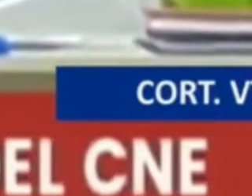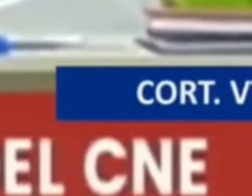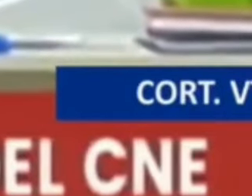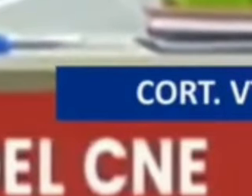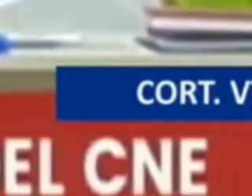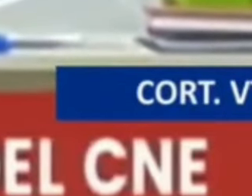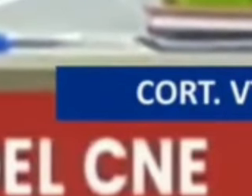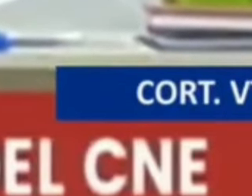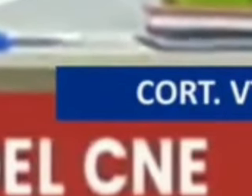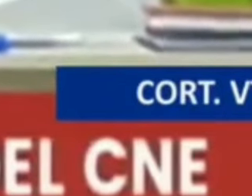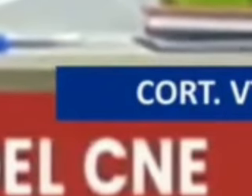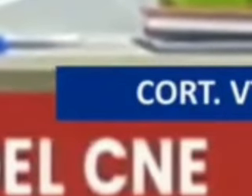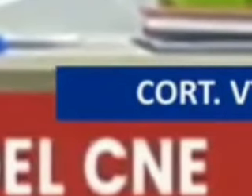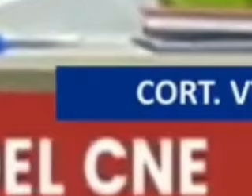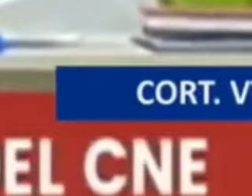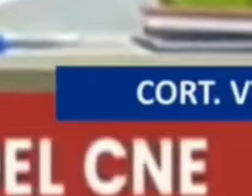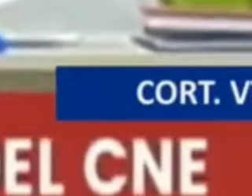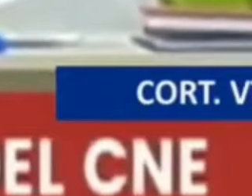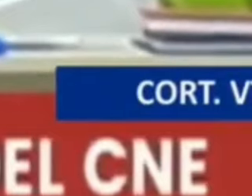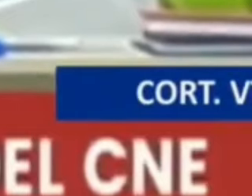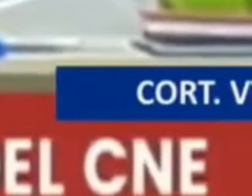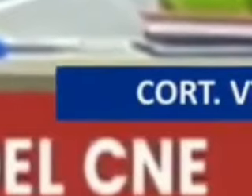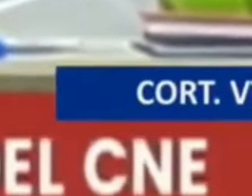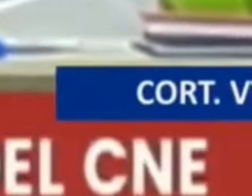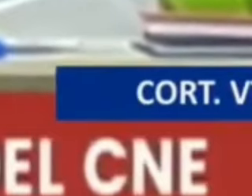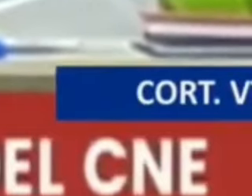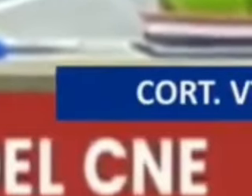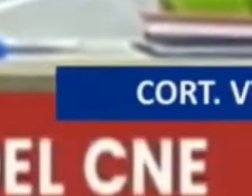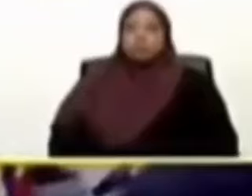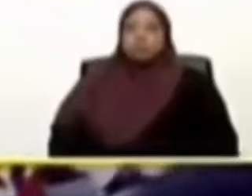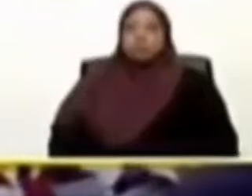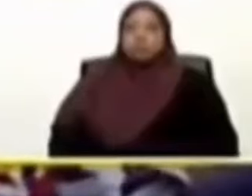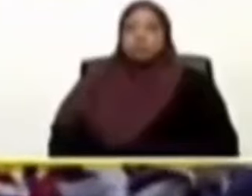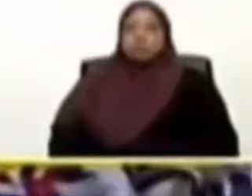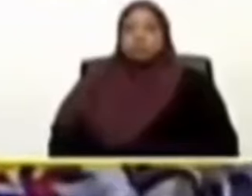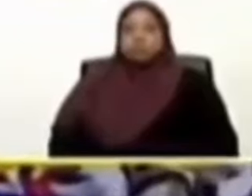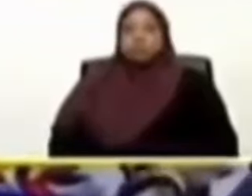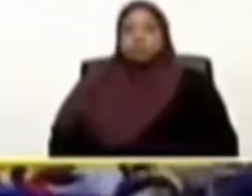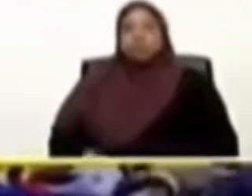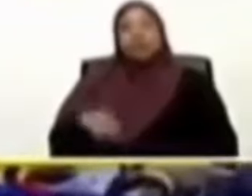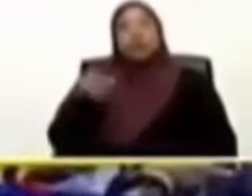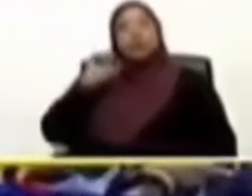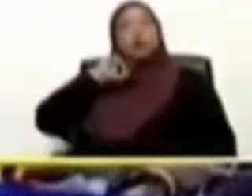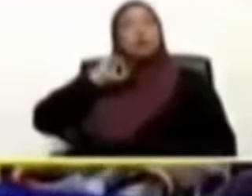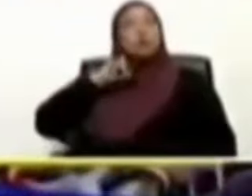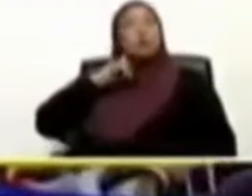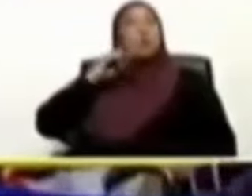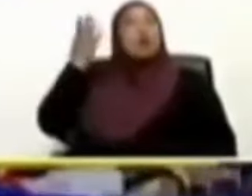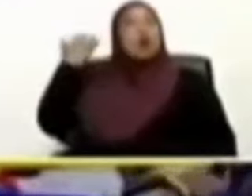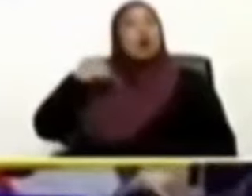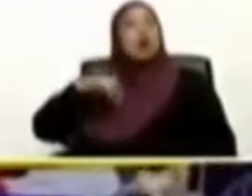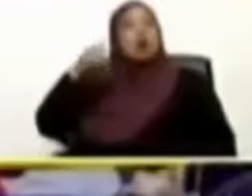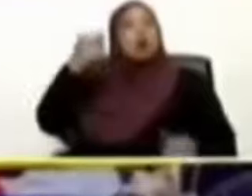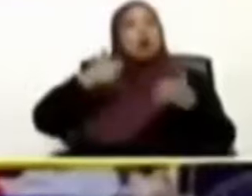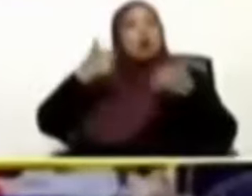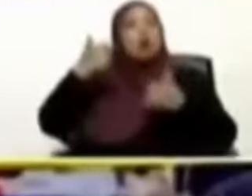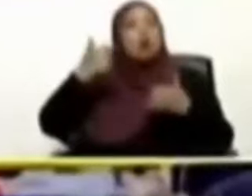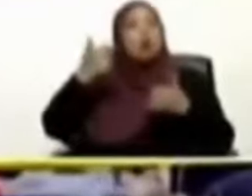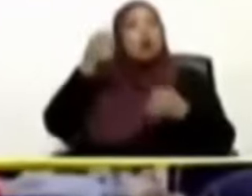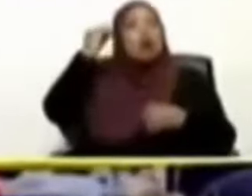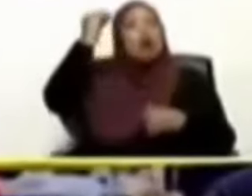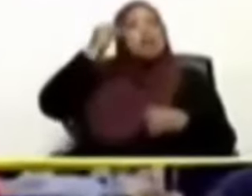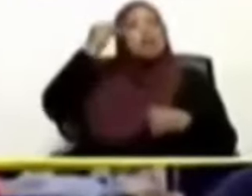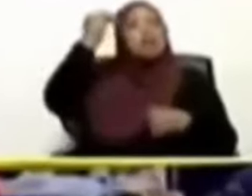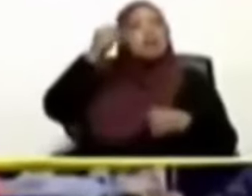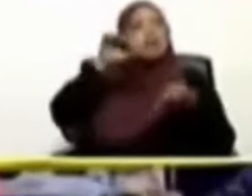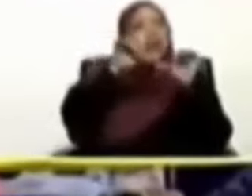fuertemente movilizada y con una desilusión palpable entre muchos partidos del gobierno podría no ser tan